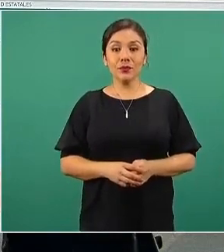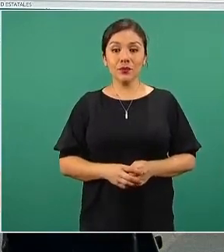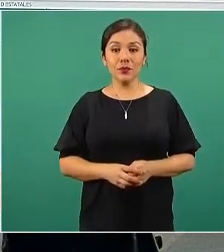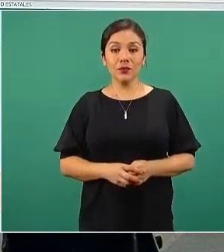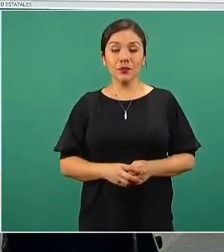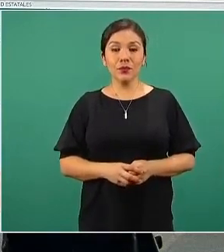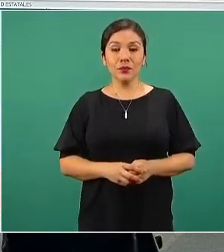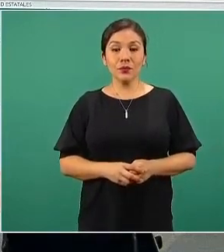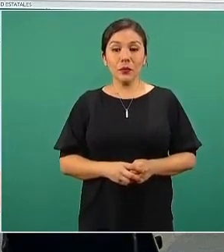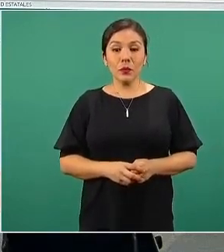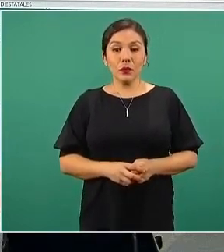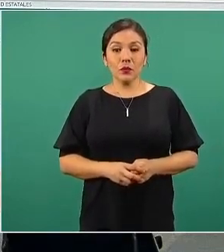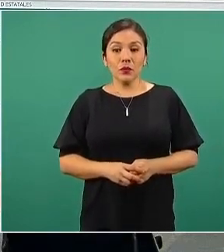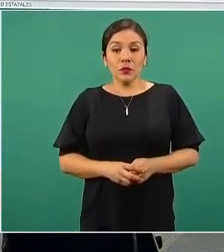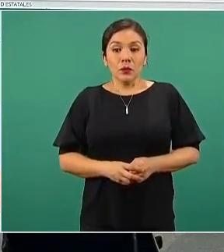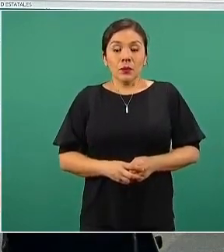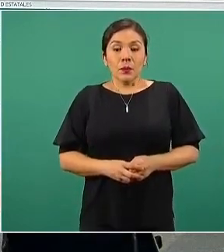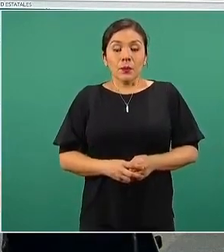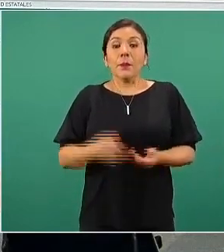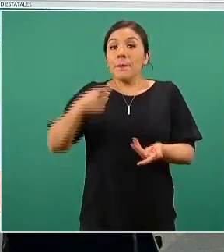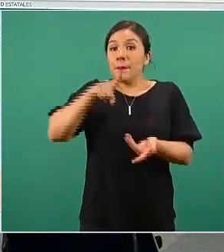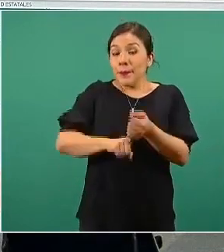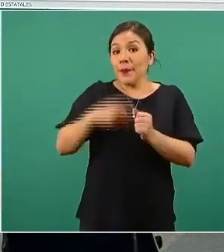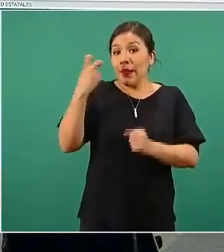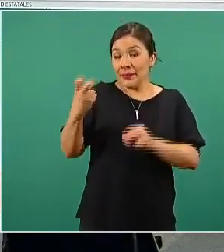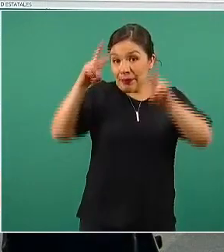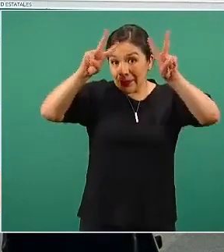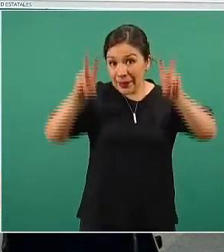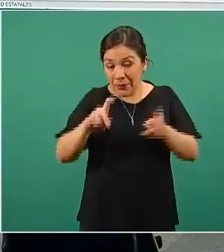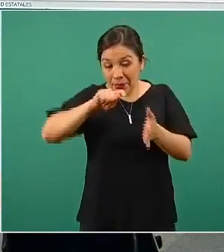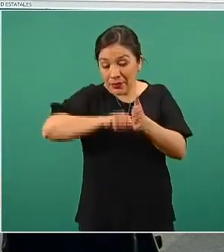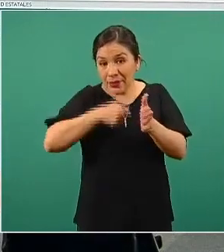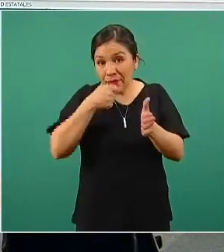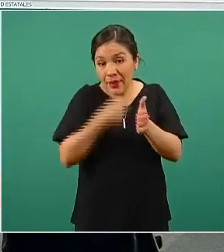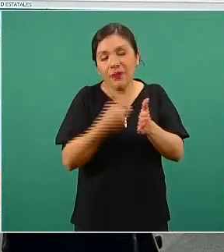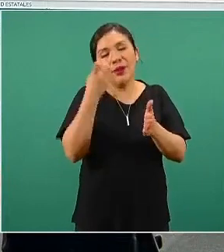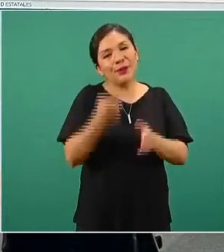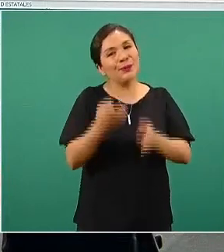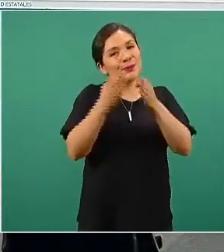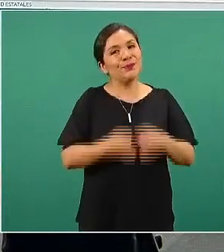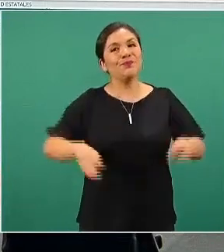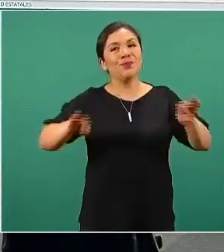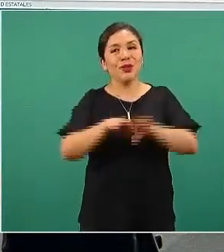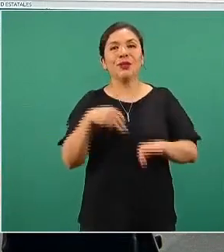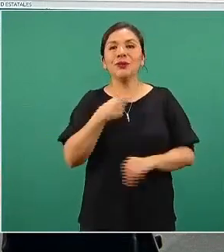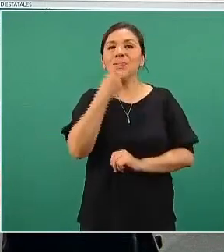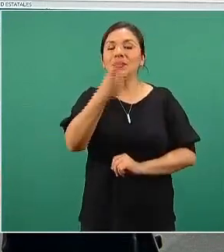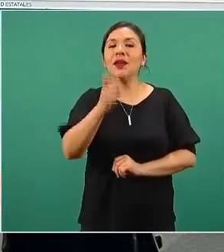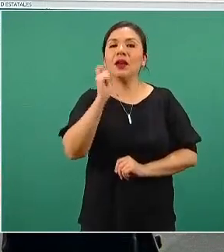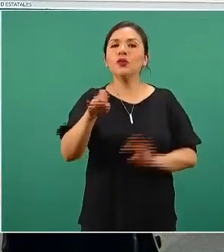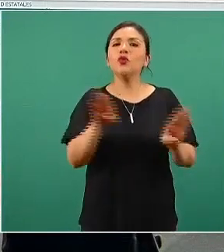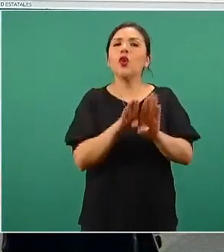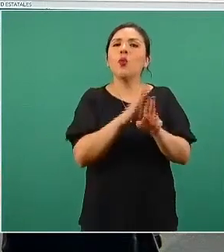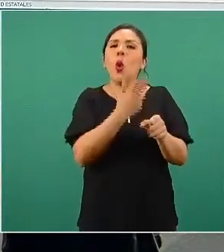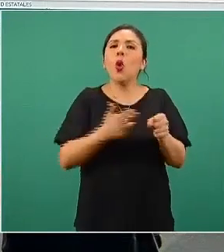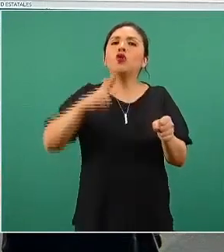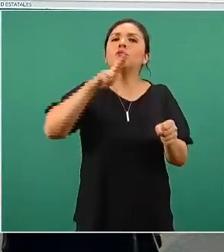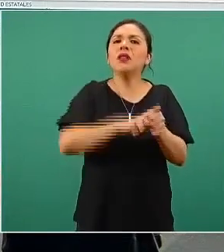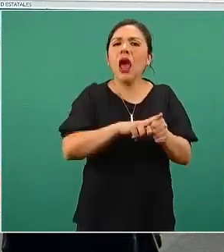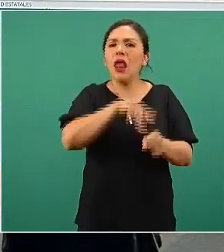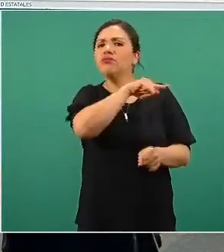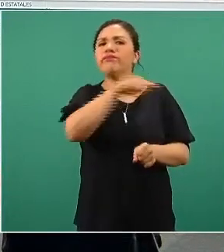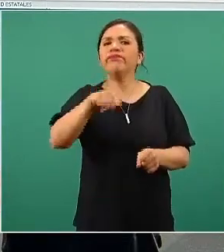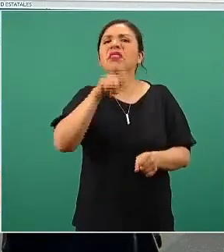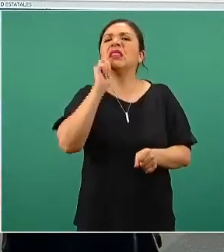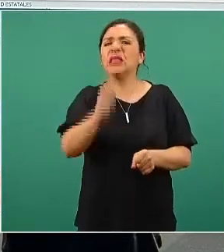Muchísimas gracias. Y dentro del componente técnico es importante mencionar la parte de la hospitalización.